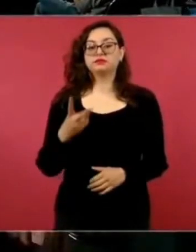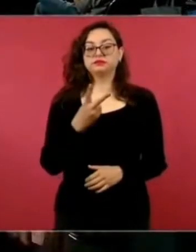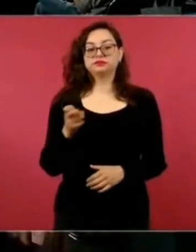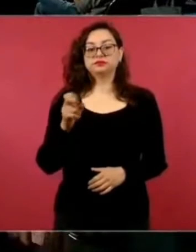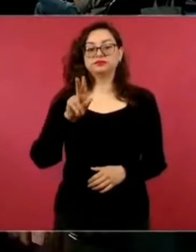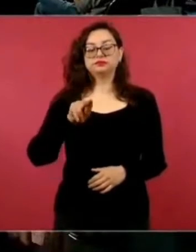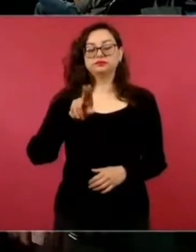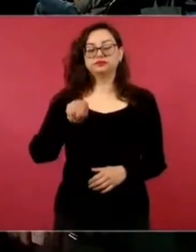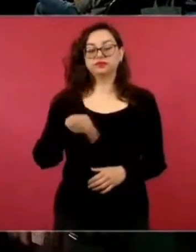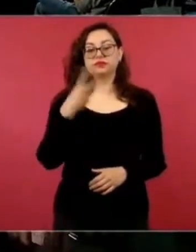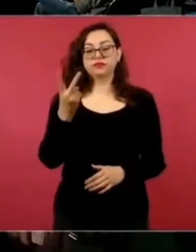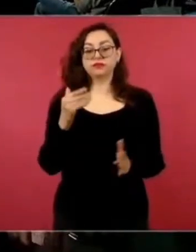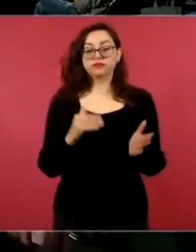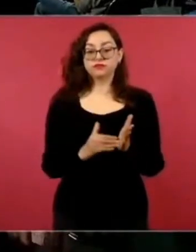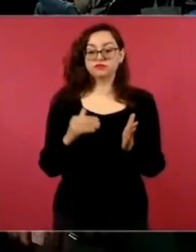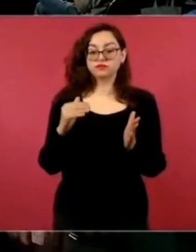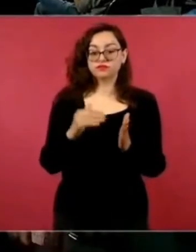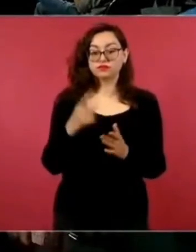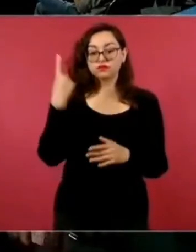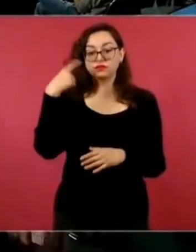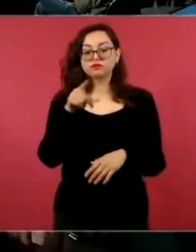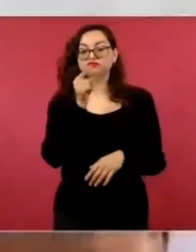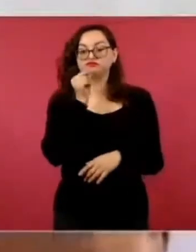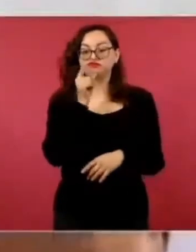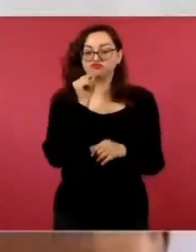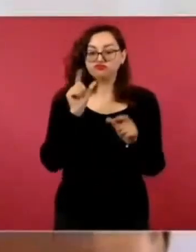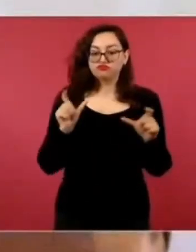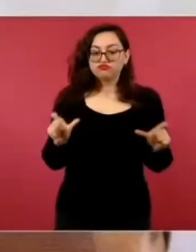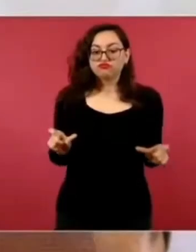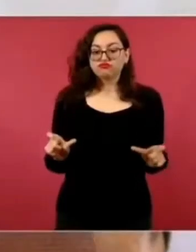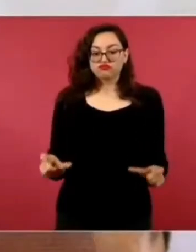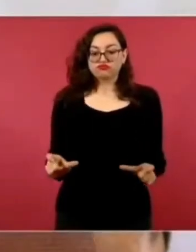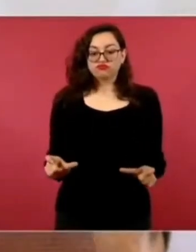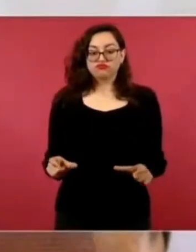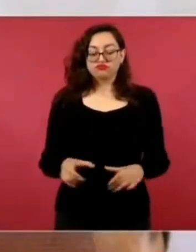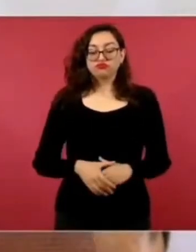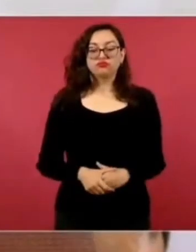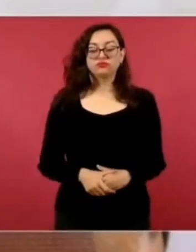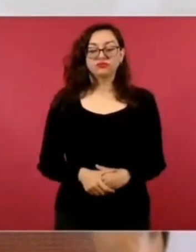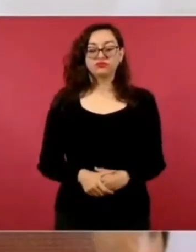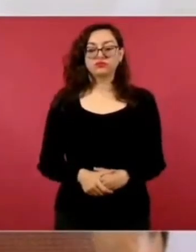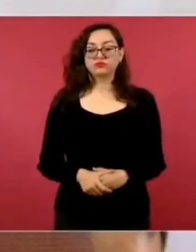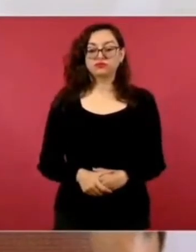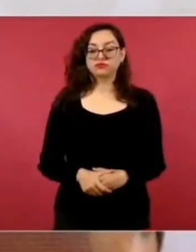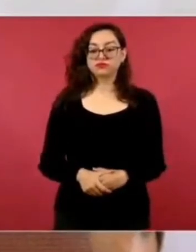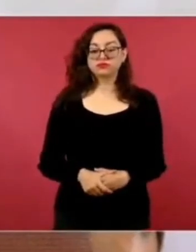282 millones en escoltas, eso sí.